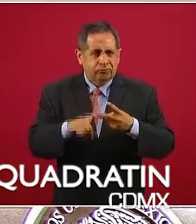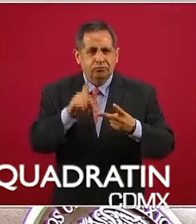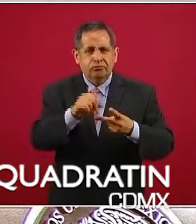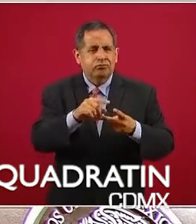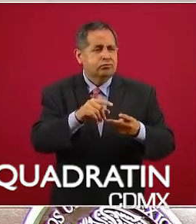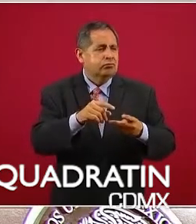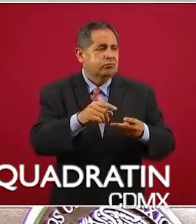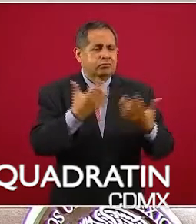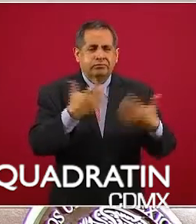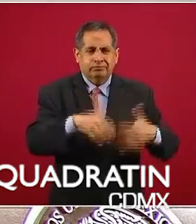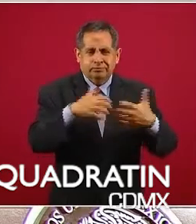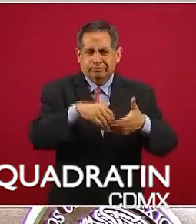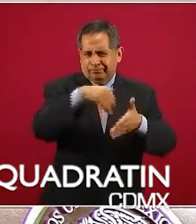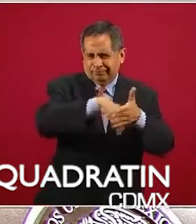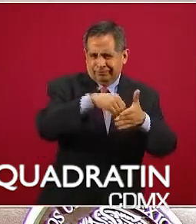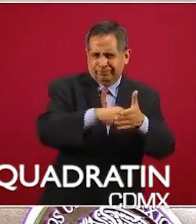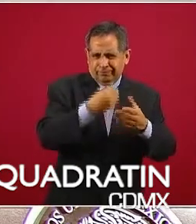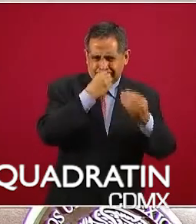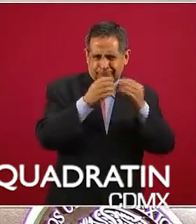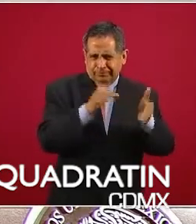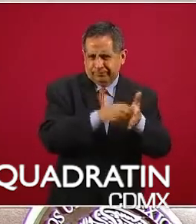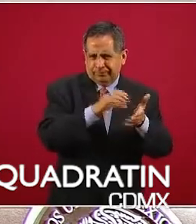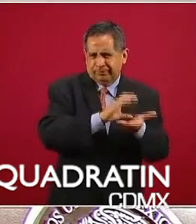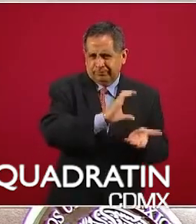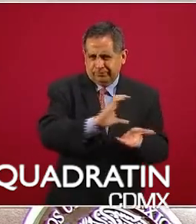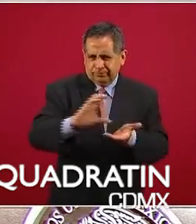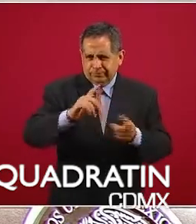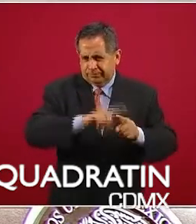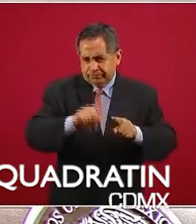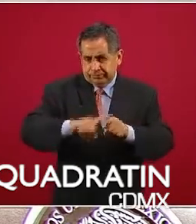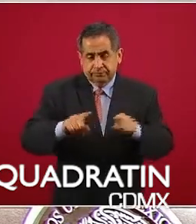productos industrializados y